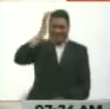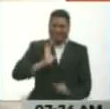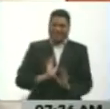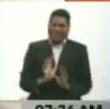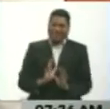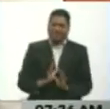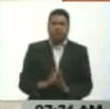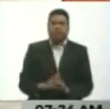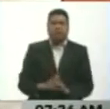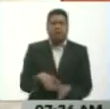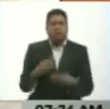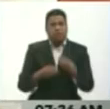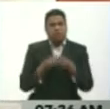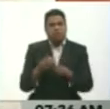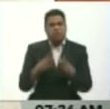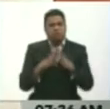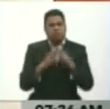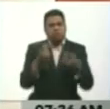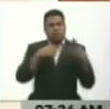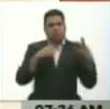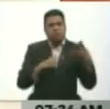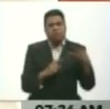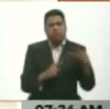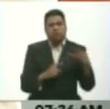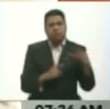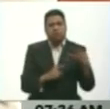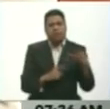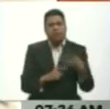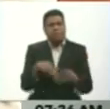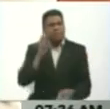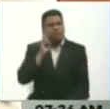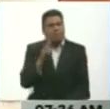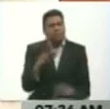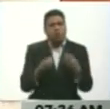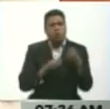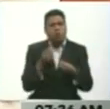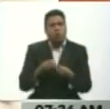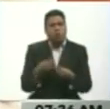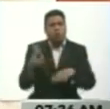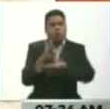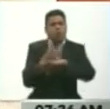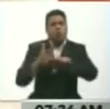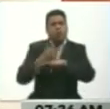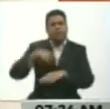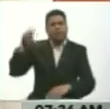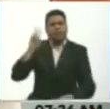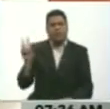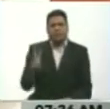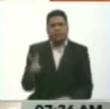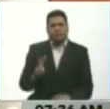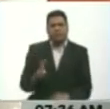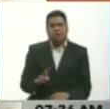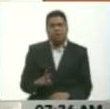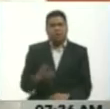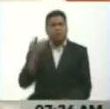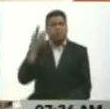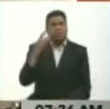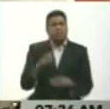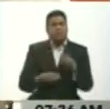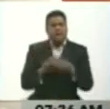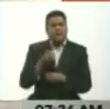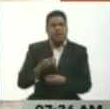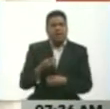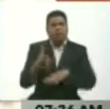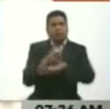para desacreditar y para desmontar al Estado venezolano. Lo que está buscando es que el Estado-Nación que